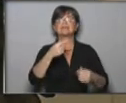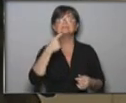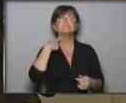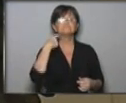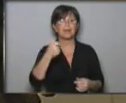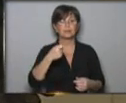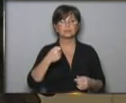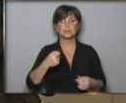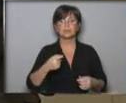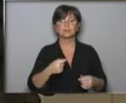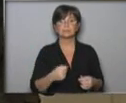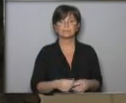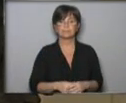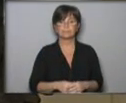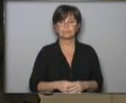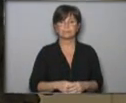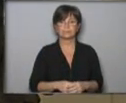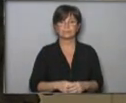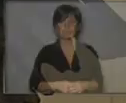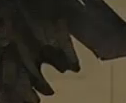castellano. Como